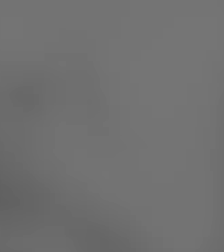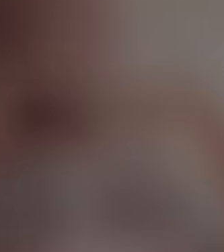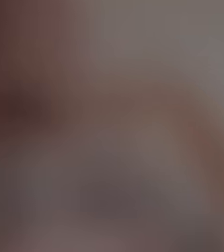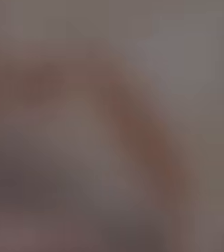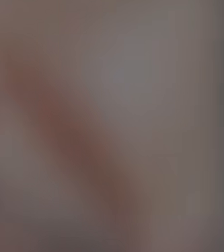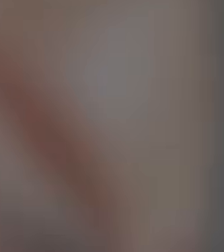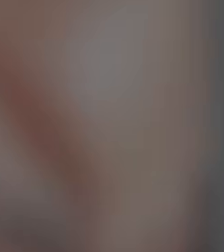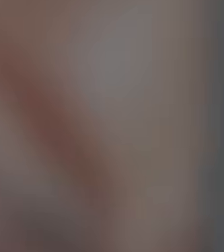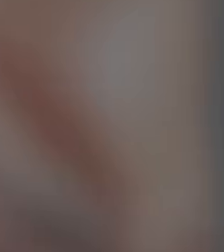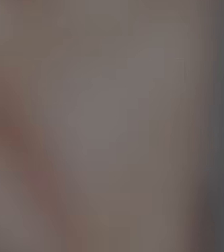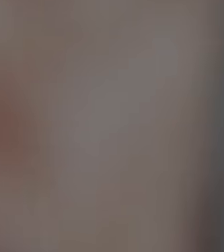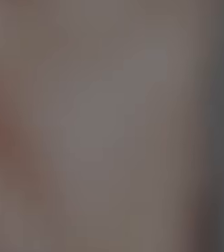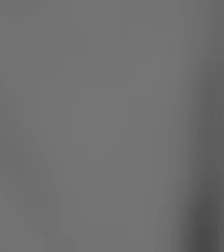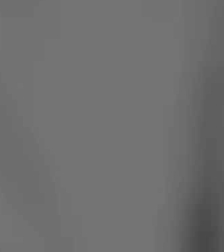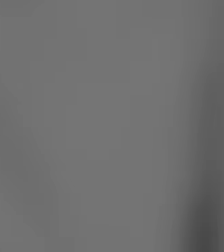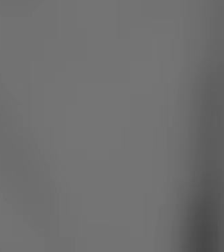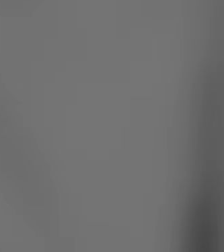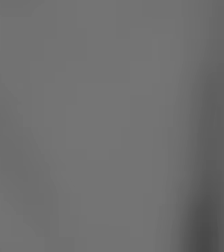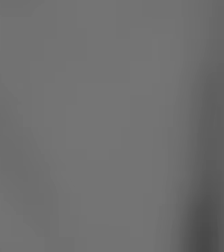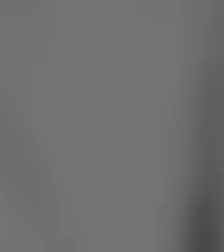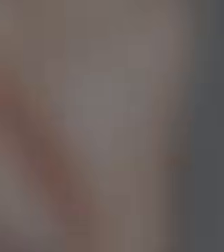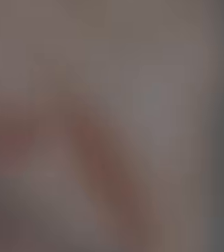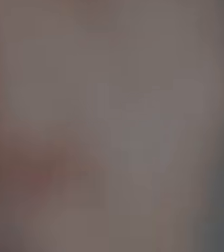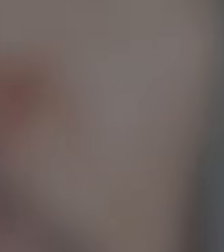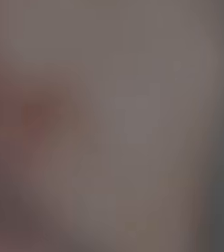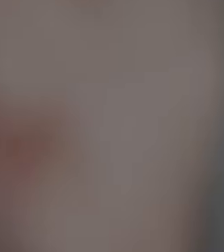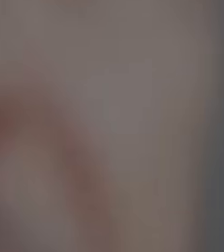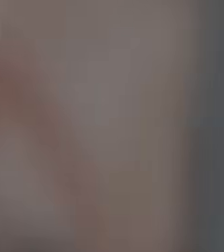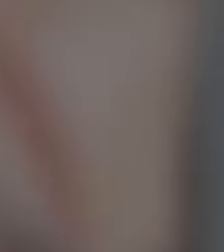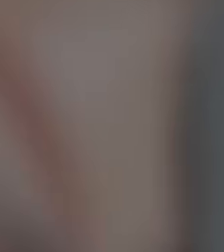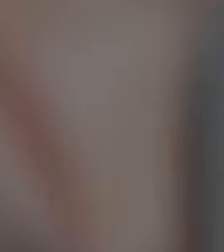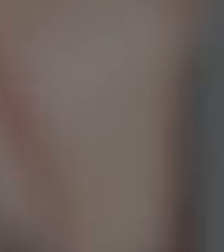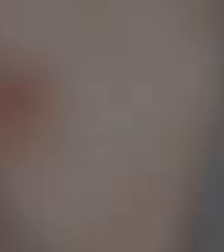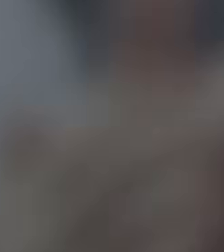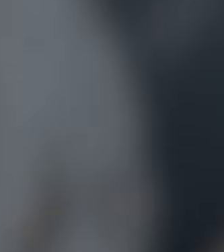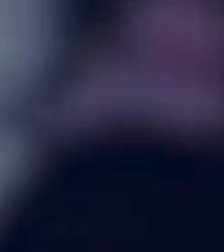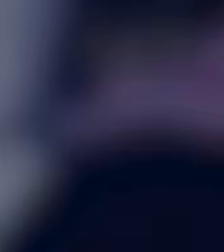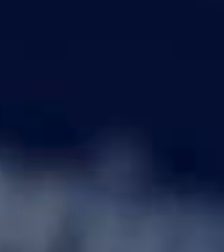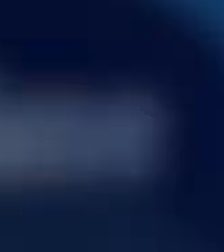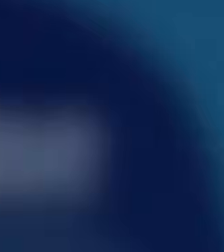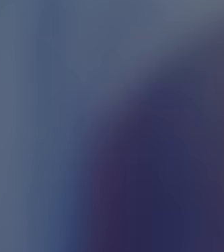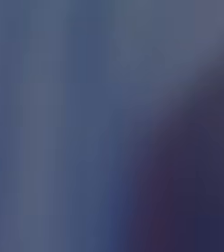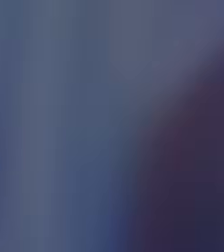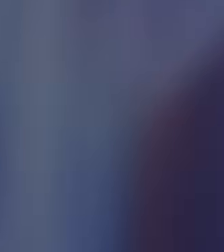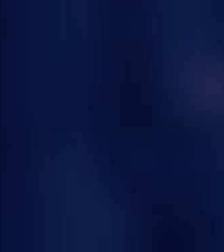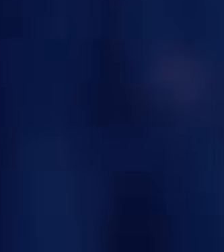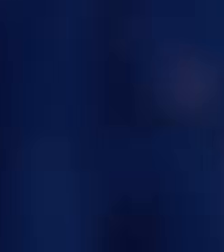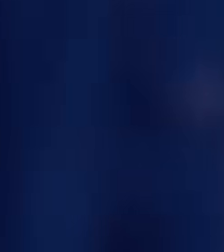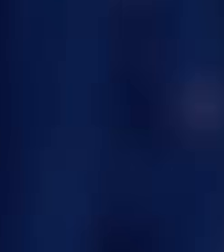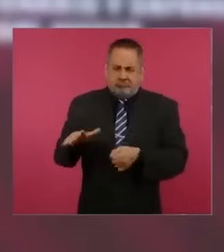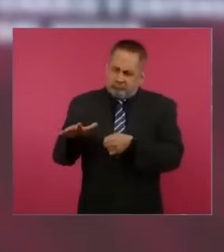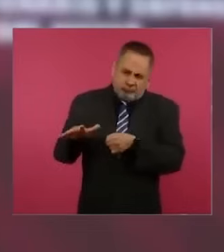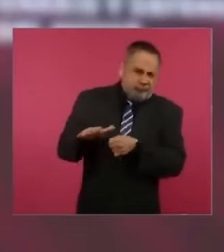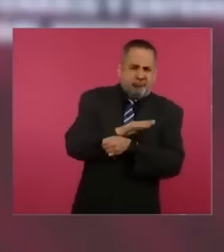contra del proyecto Tren Maya. Forma parte del movimiento Sélvame del Tren, donde también participan otros artistas y activistas. Rodrigo